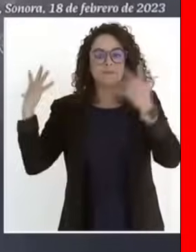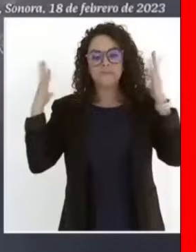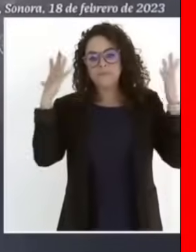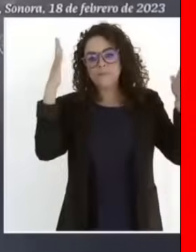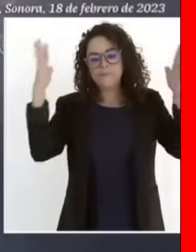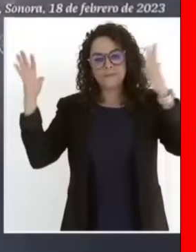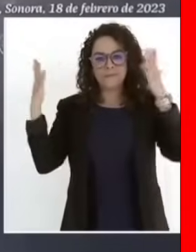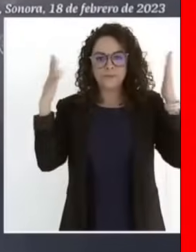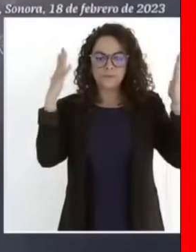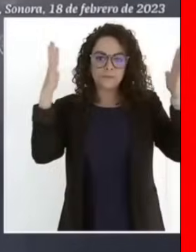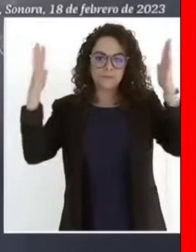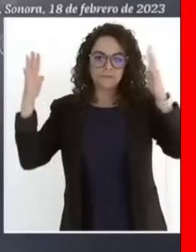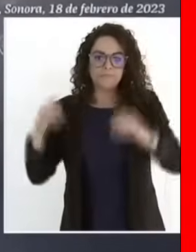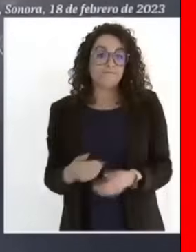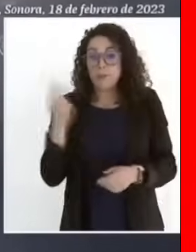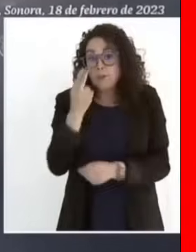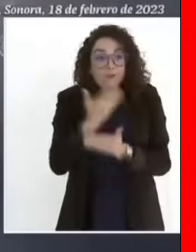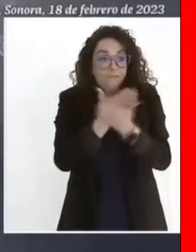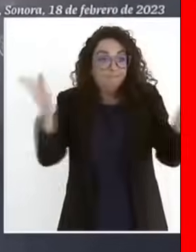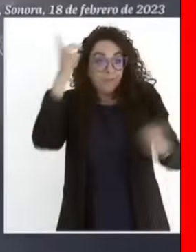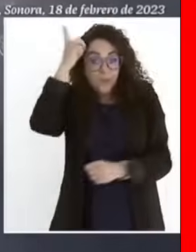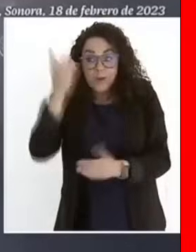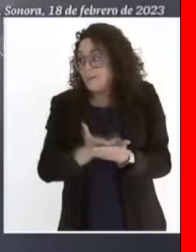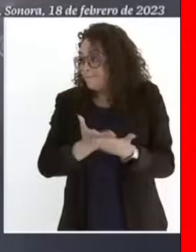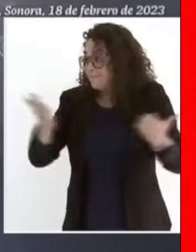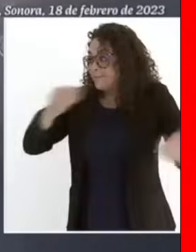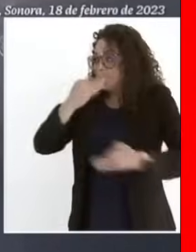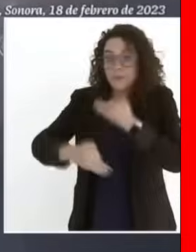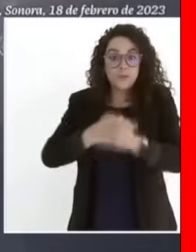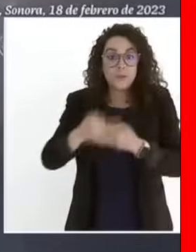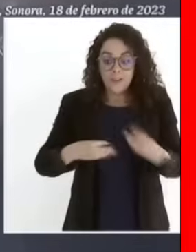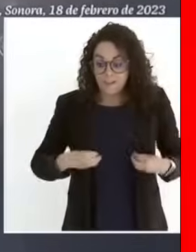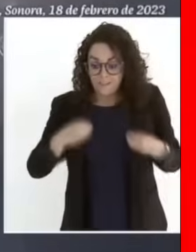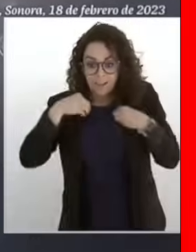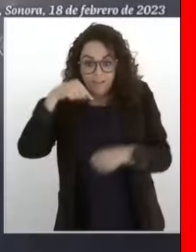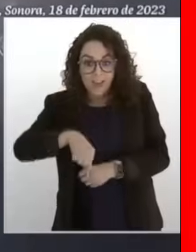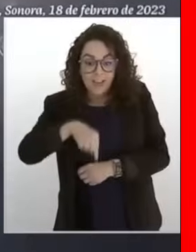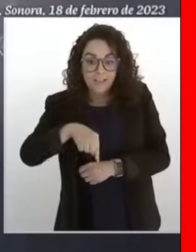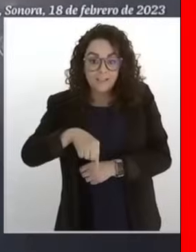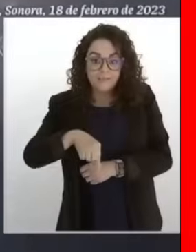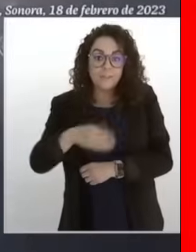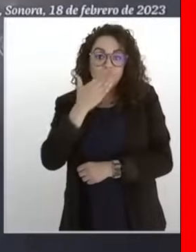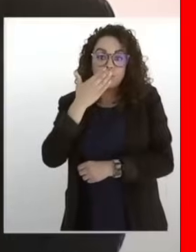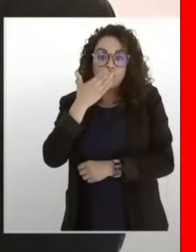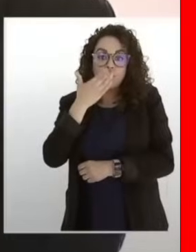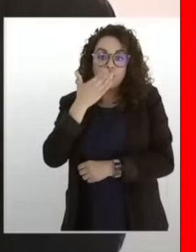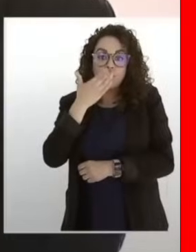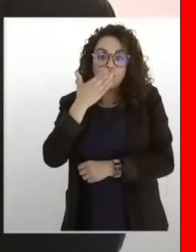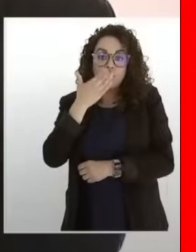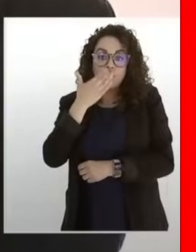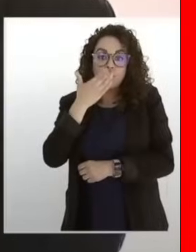México de ustedes de todos los que viven en esta región de Sonora